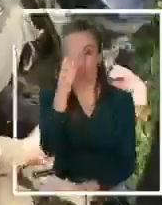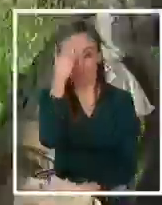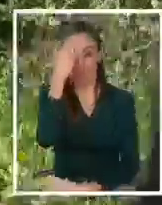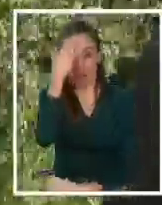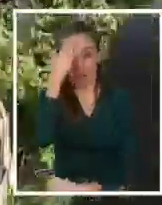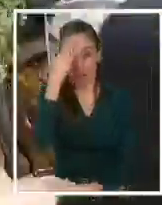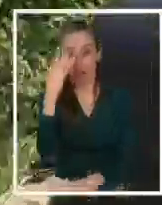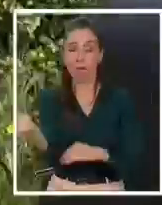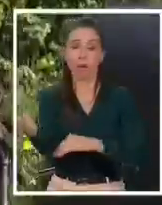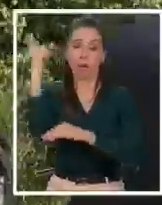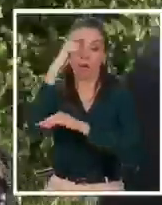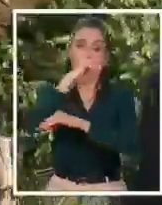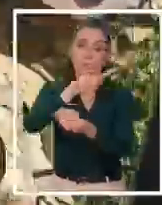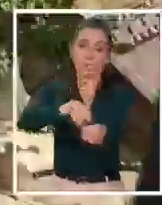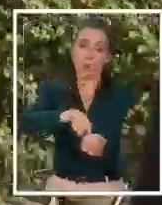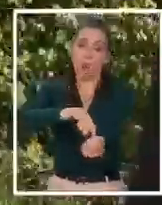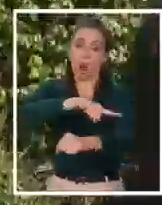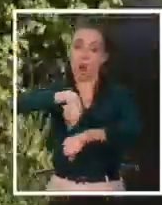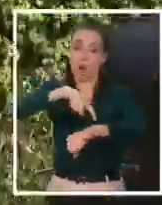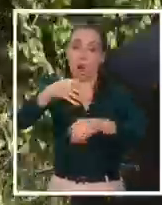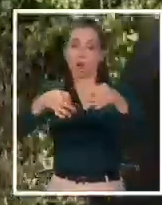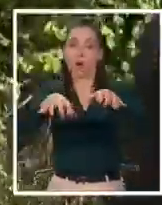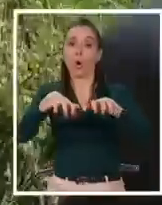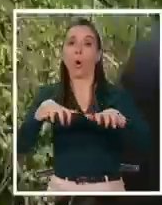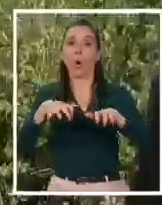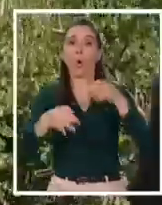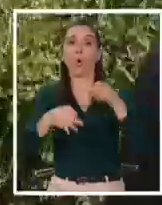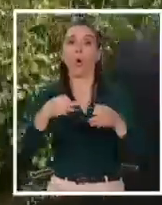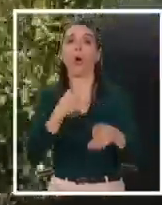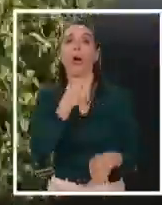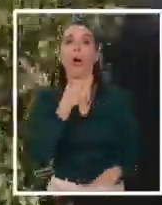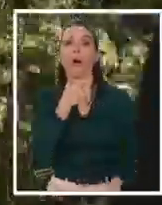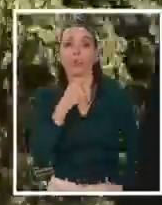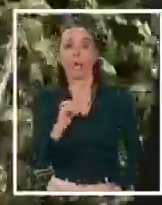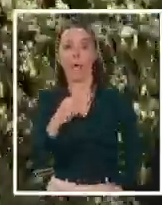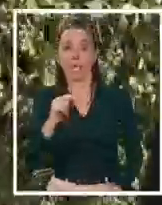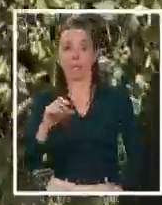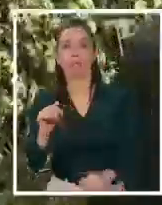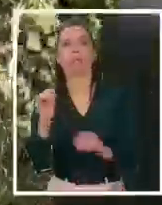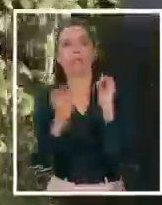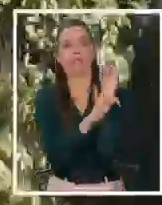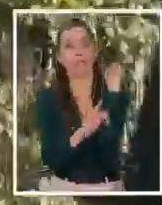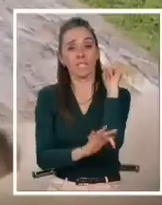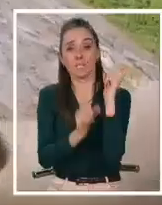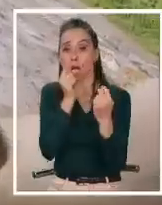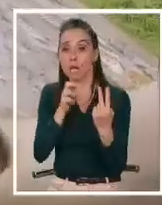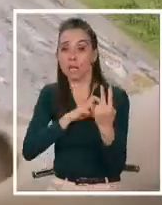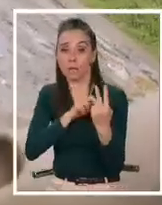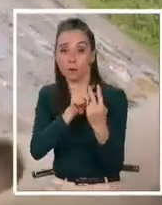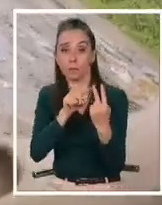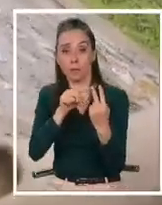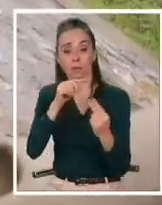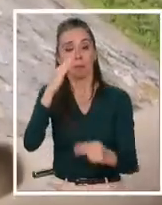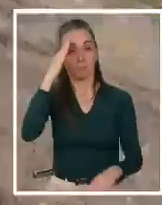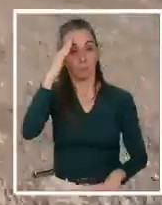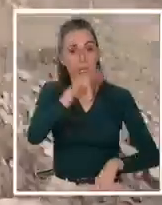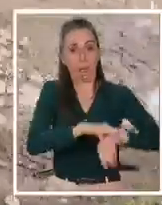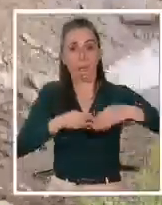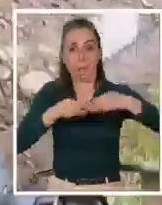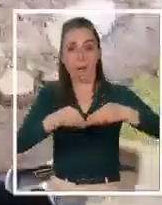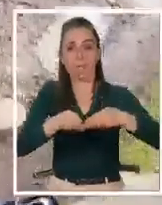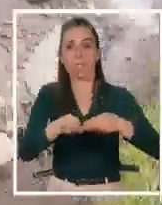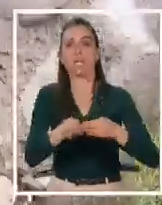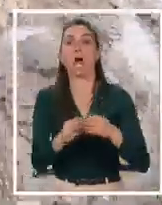de maratónicas jornadas en el juzgado de garantía de Cañete. La fiscalía ya formalizó a los infantes de Marina por homicidio